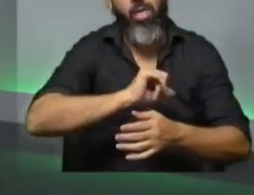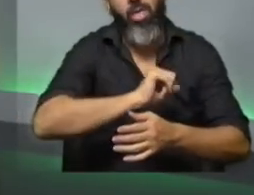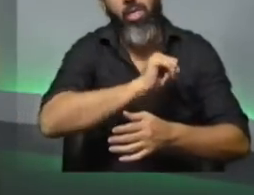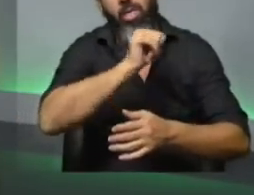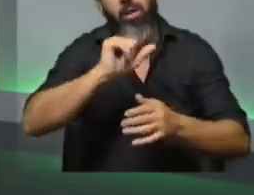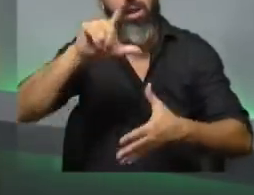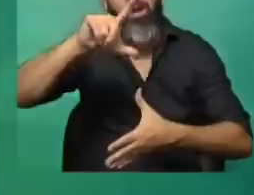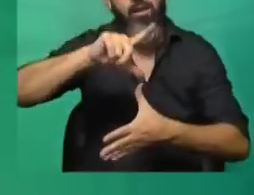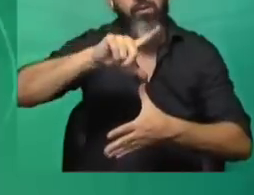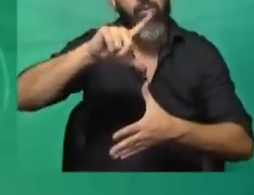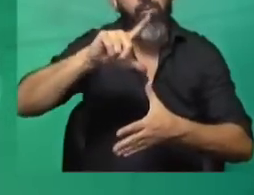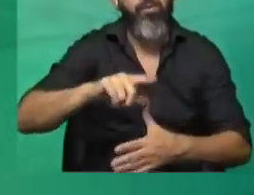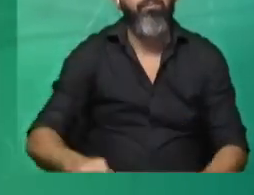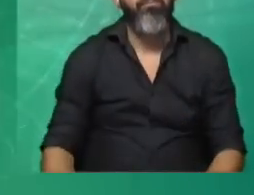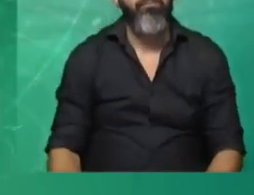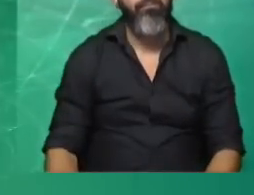Latinoamérica